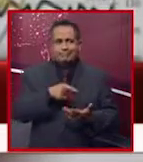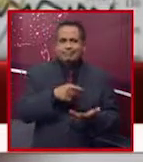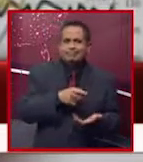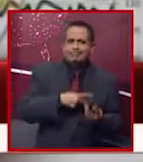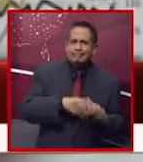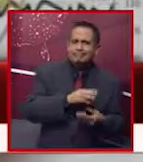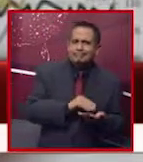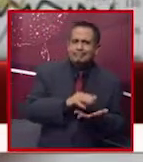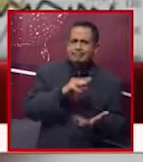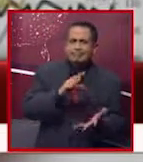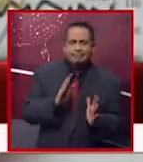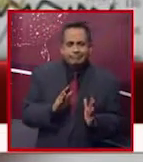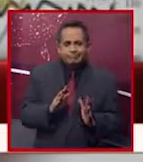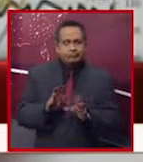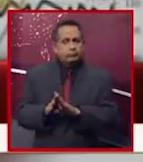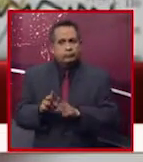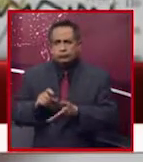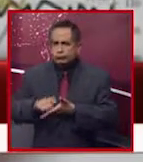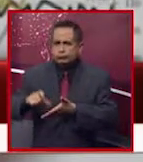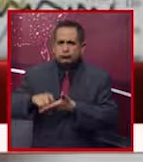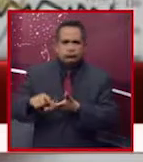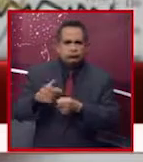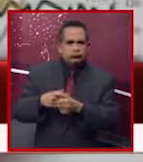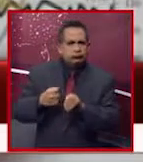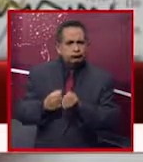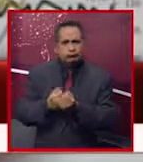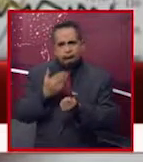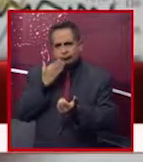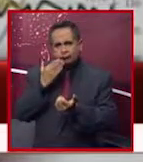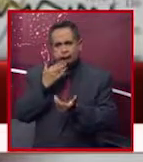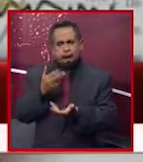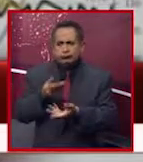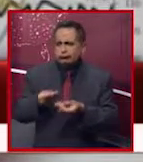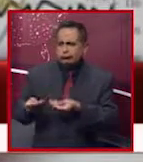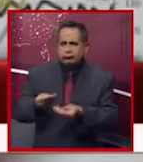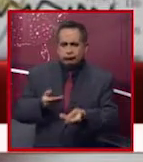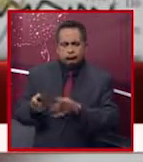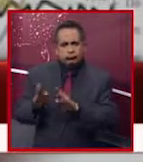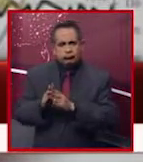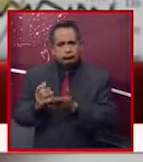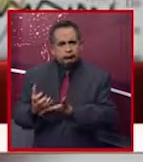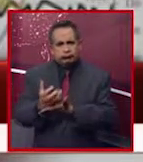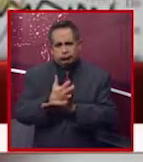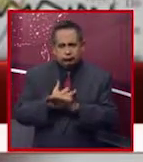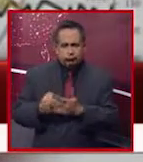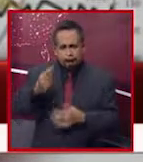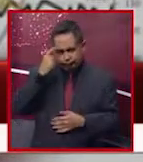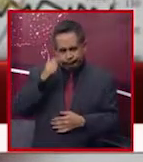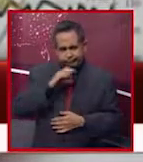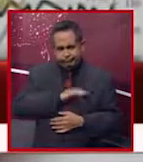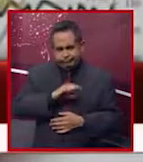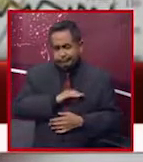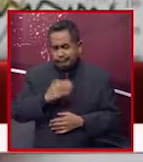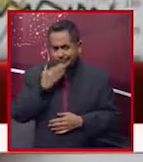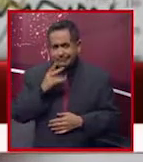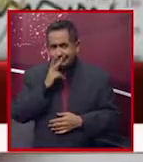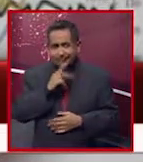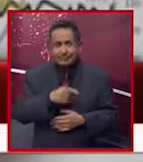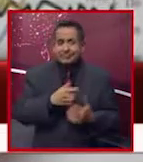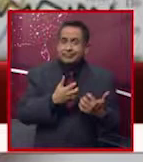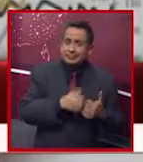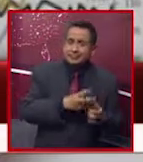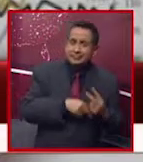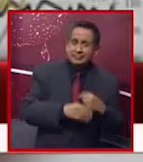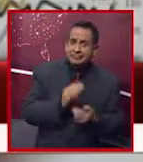el consumo ha mantenido soporte en el importante flujo de remesas, en el importante ritmo de generación